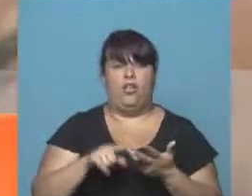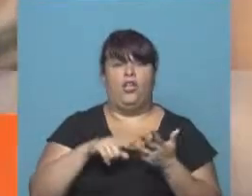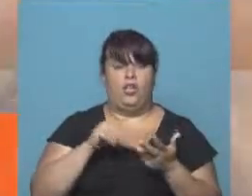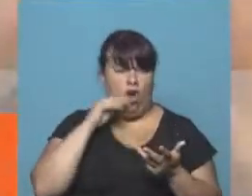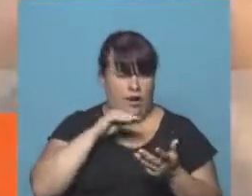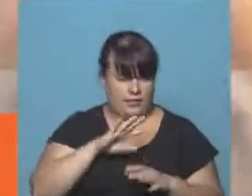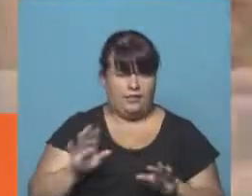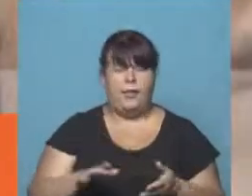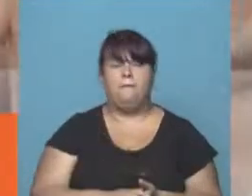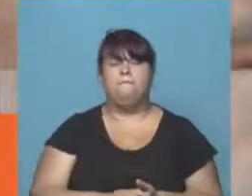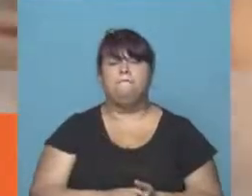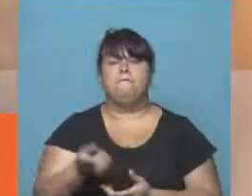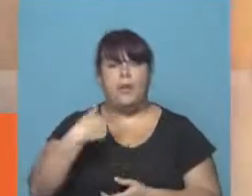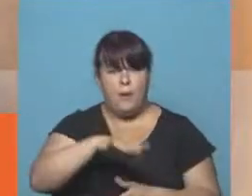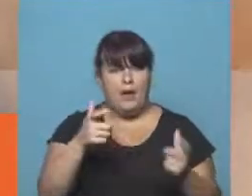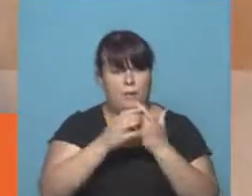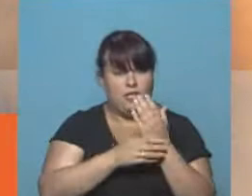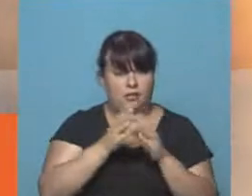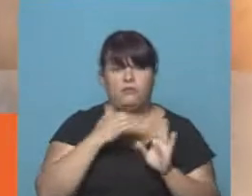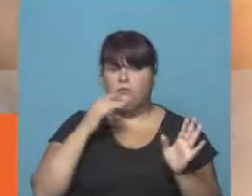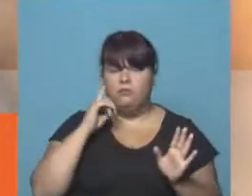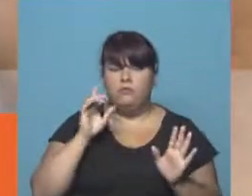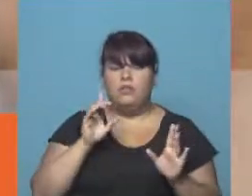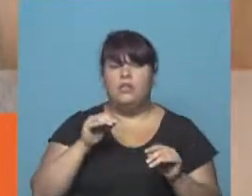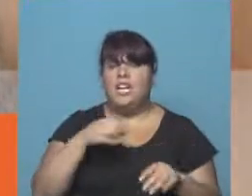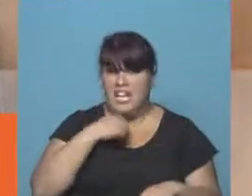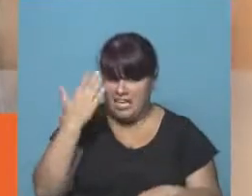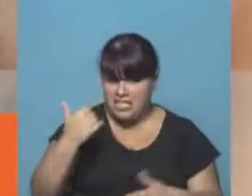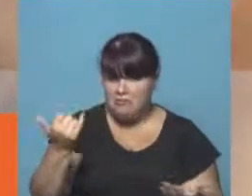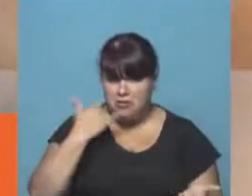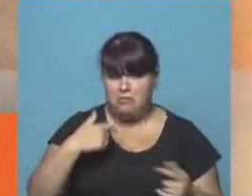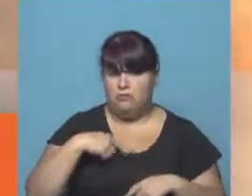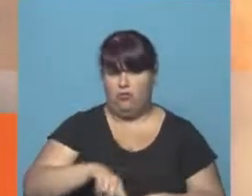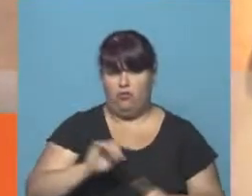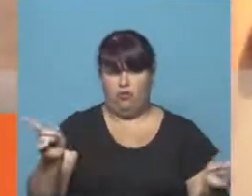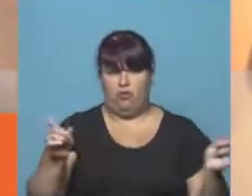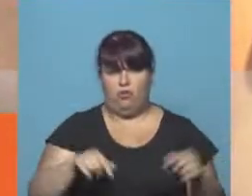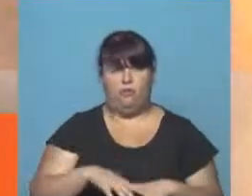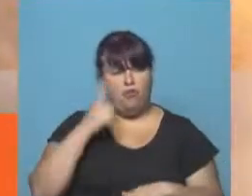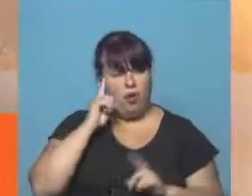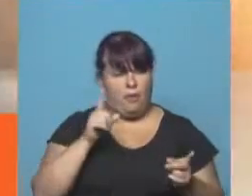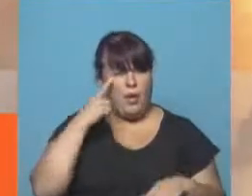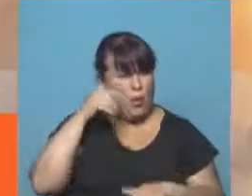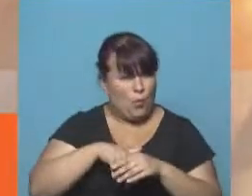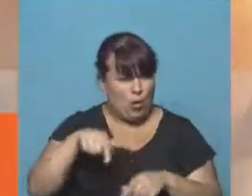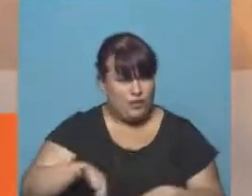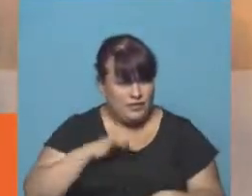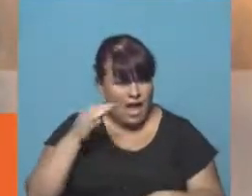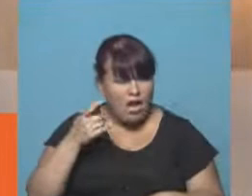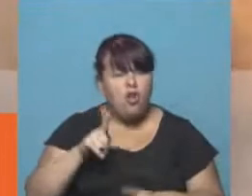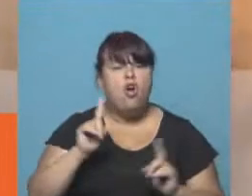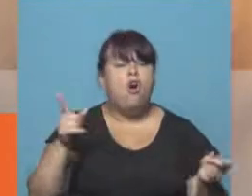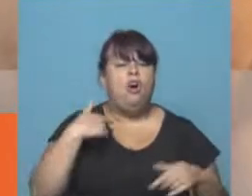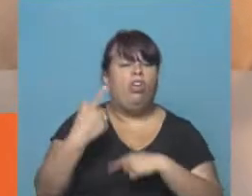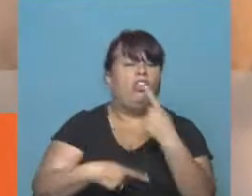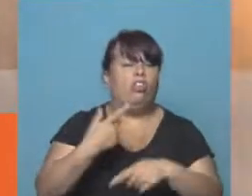extra. ¿Usted cree que las van a escuchar otra vez? Si quieren llamar, que llamen, pero no, hoy no ¿cree que se va a votar este año la finalmente o es una